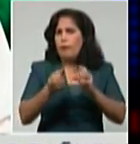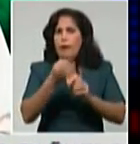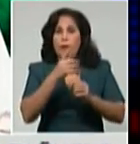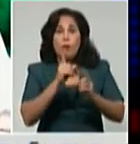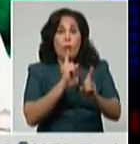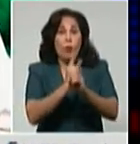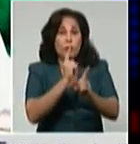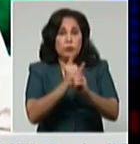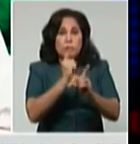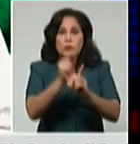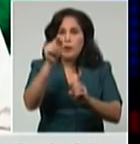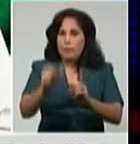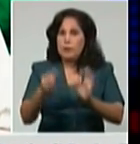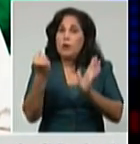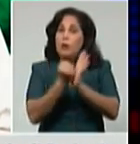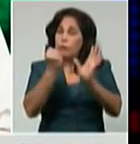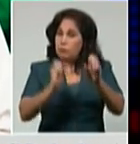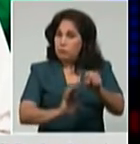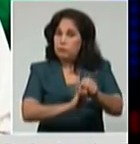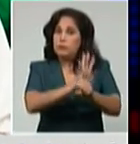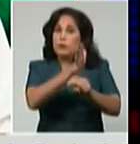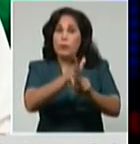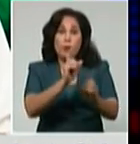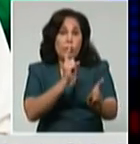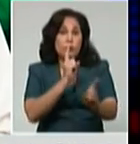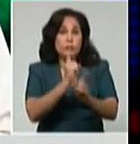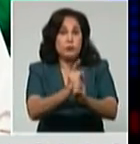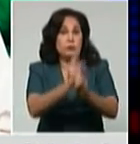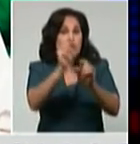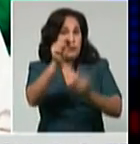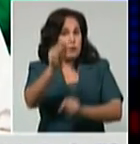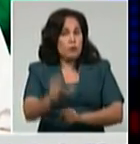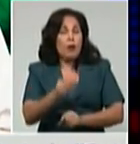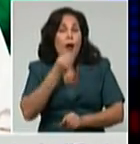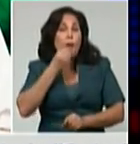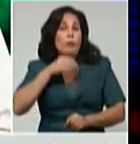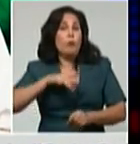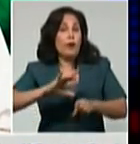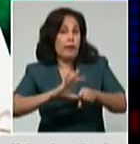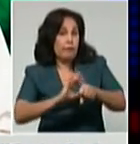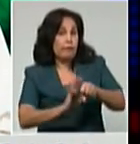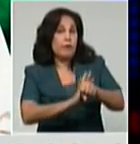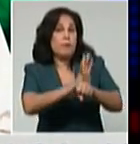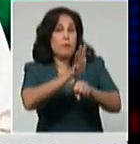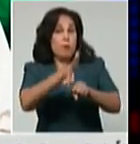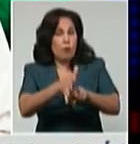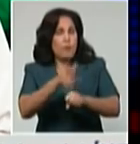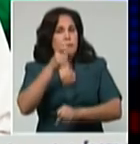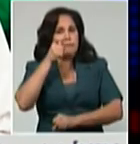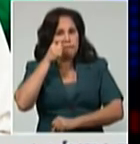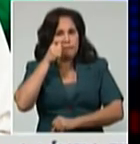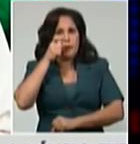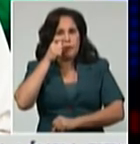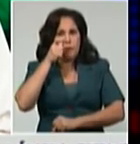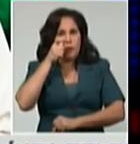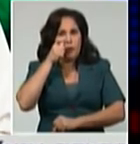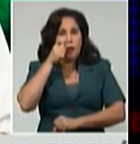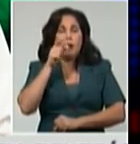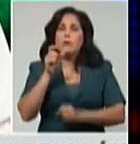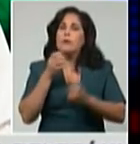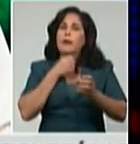casos confirmados y el contacto de los casos sospechosos pues se vigilan, tienen un